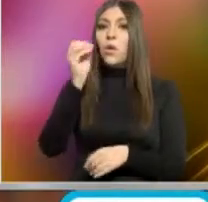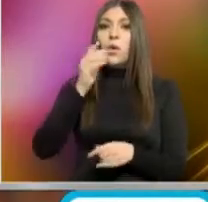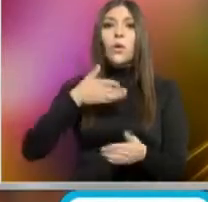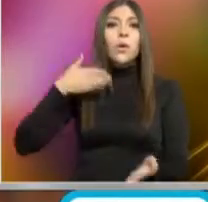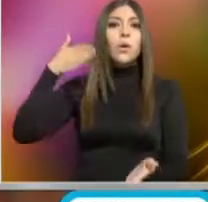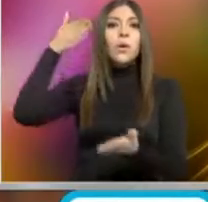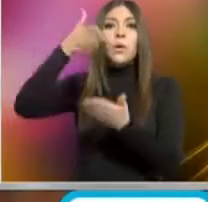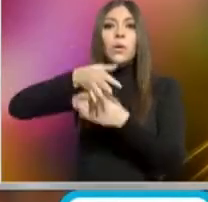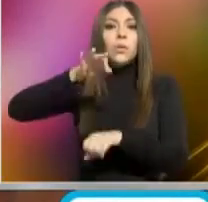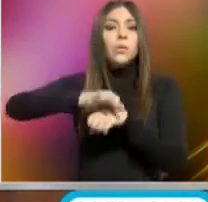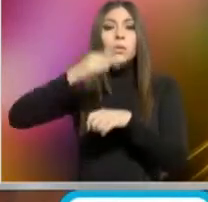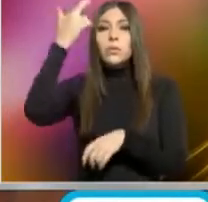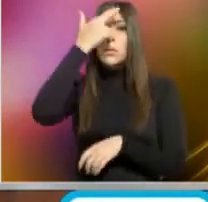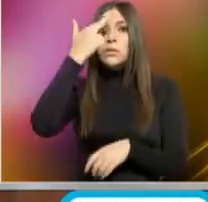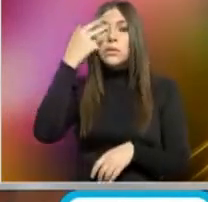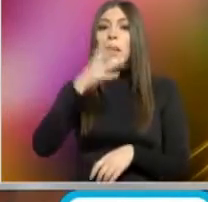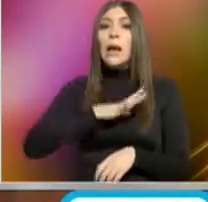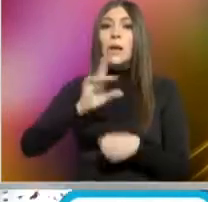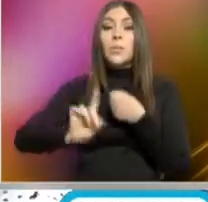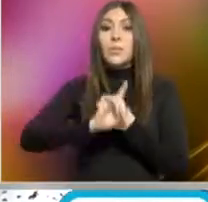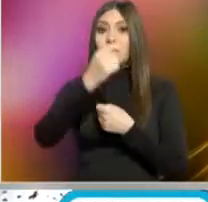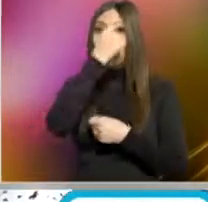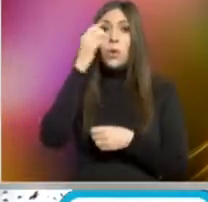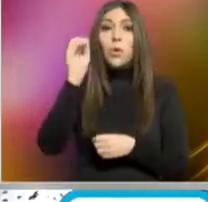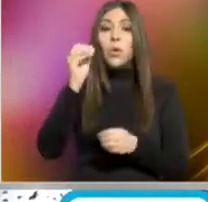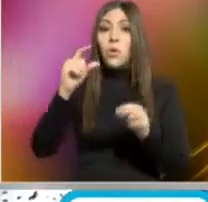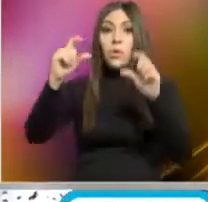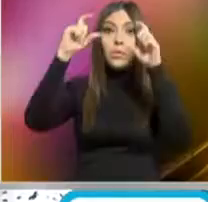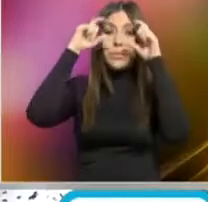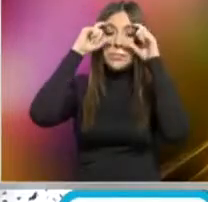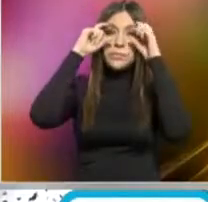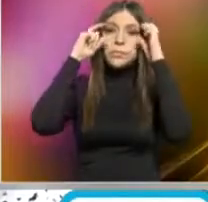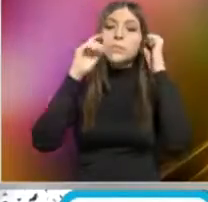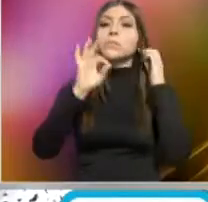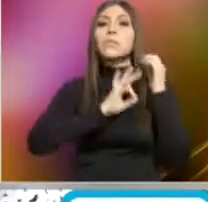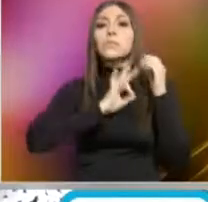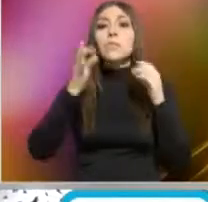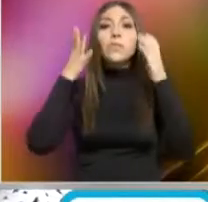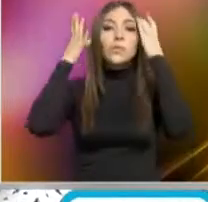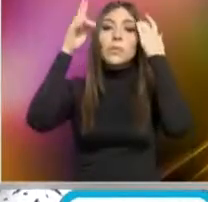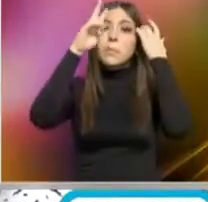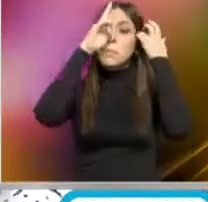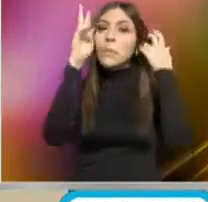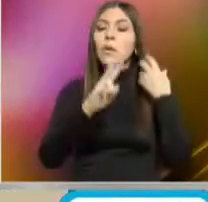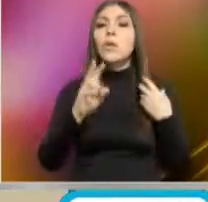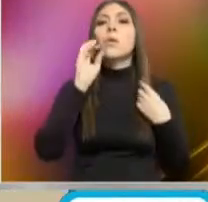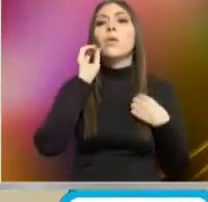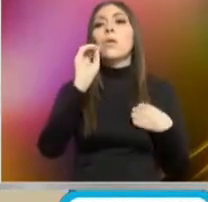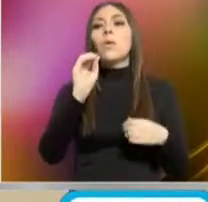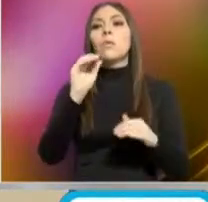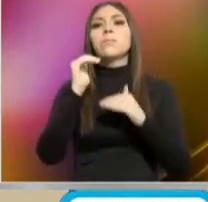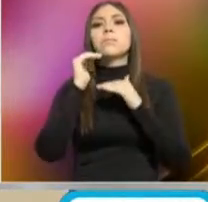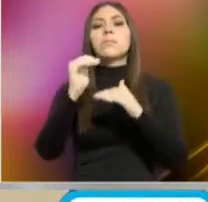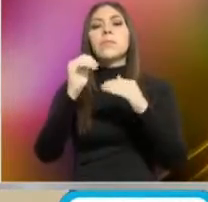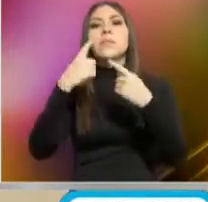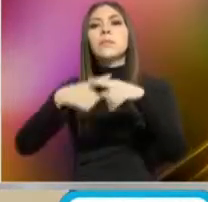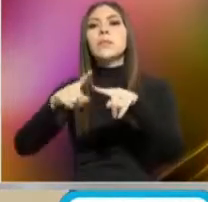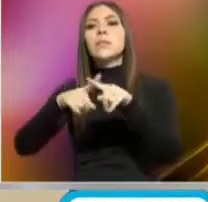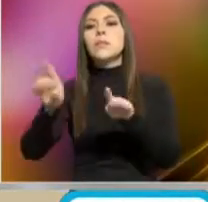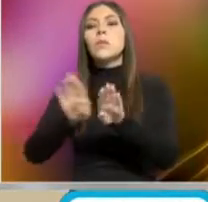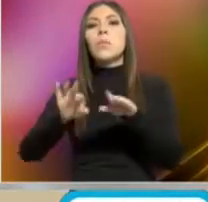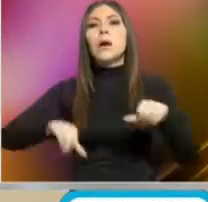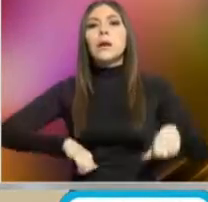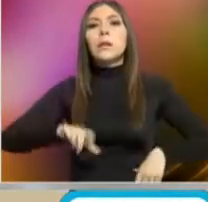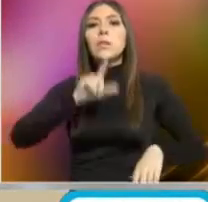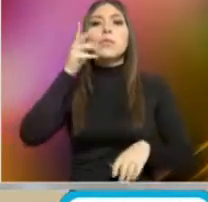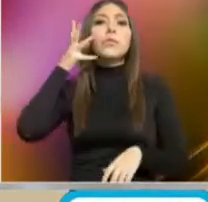los lentes o los papás les conocen que tienen un problema, Claro. puede tal vez no empeorar, pero sí limitar un poquito sus actividades. Y puede